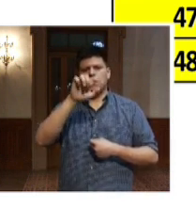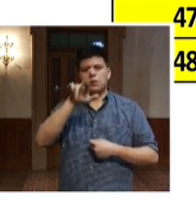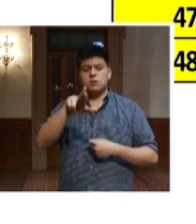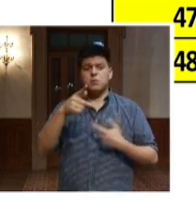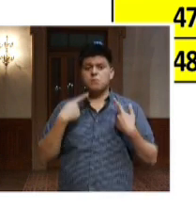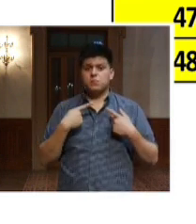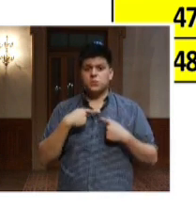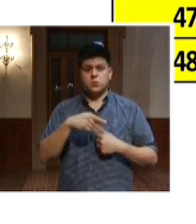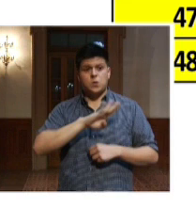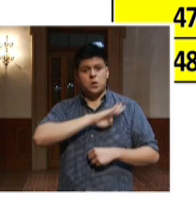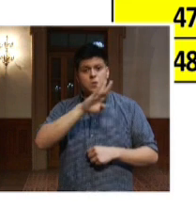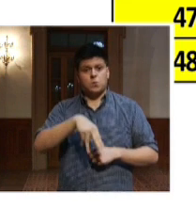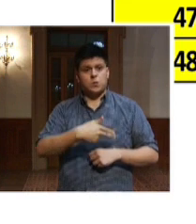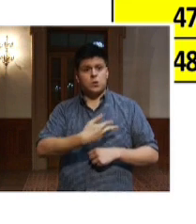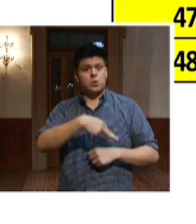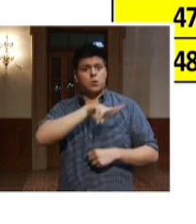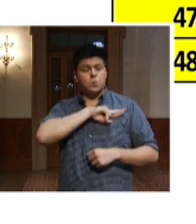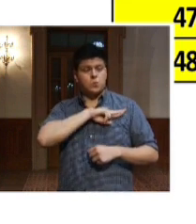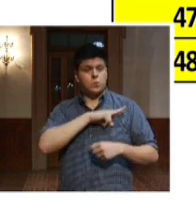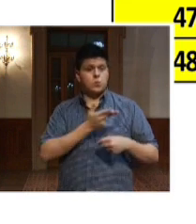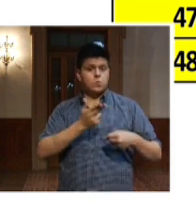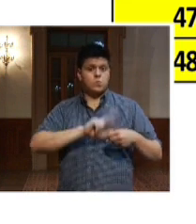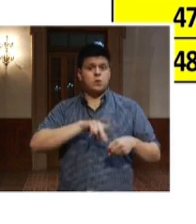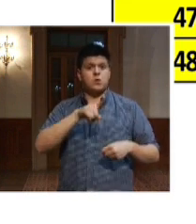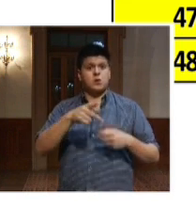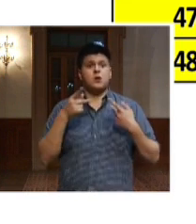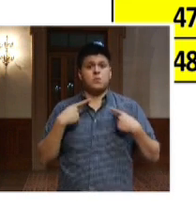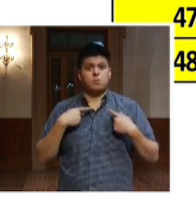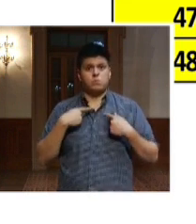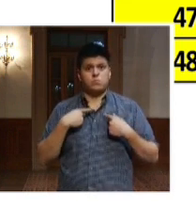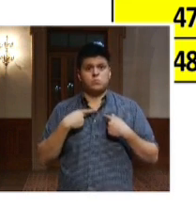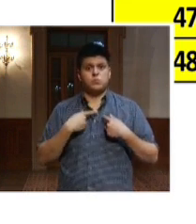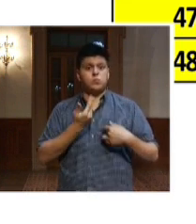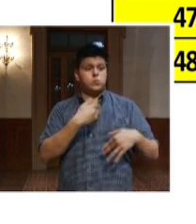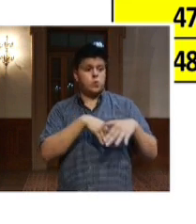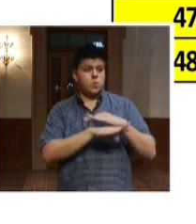privado, era un paciente de asilo.